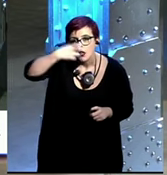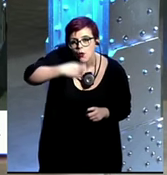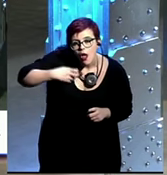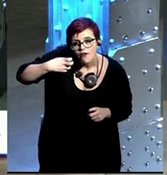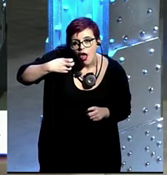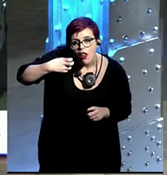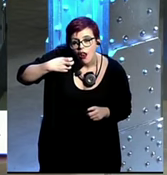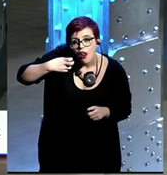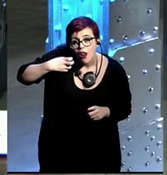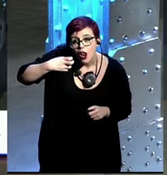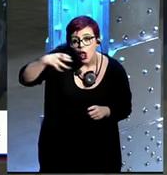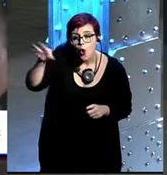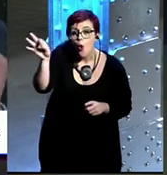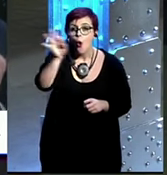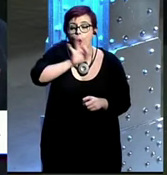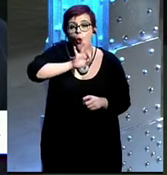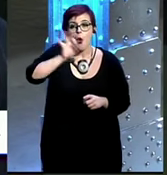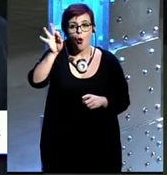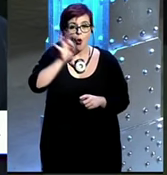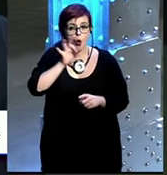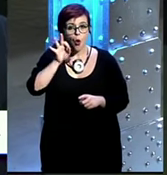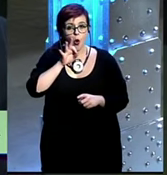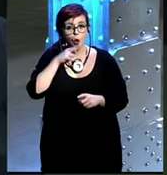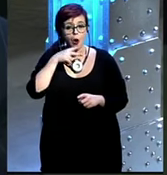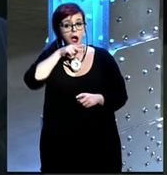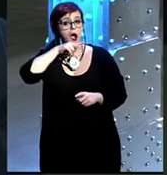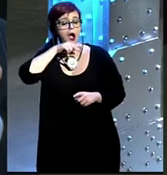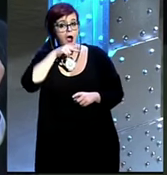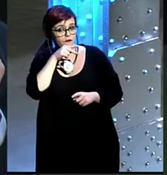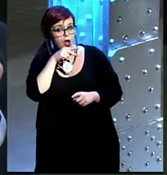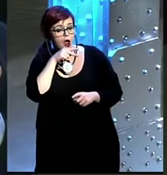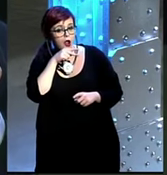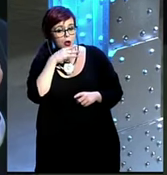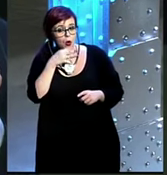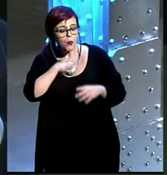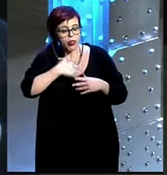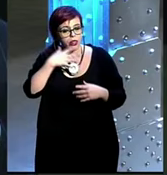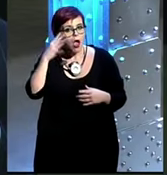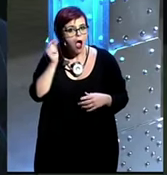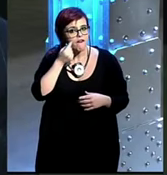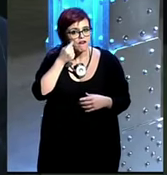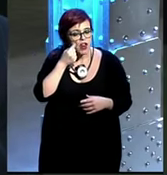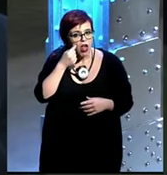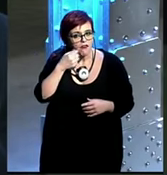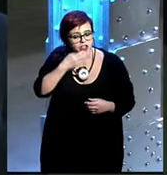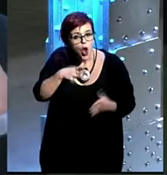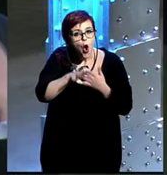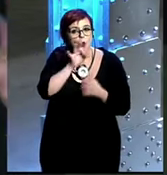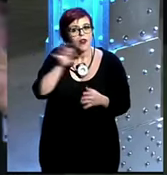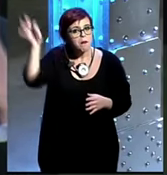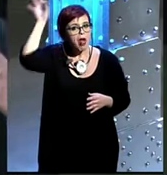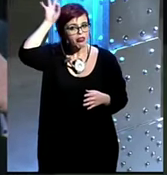a desarrollar sus habilidades orales, porque pueden ser habilidades muy útiles. O le ponemos un implante